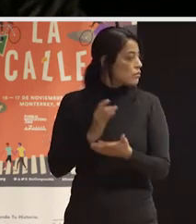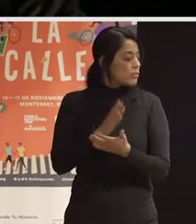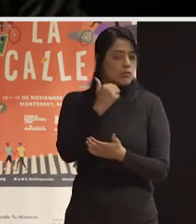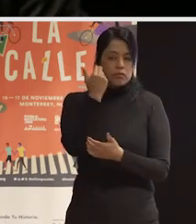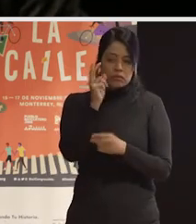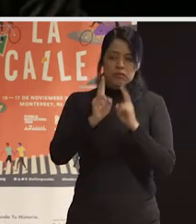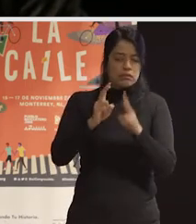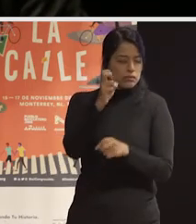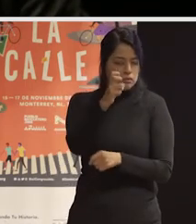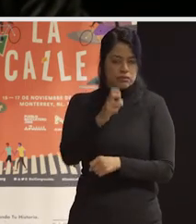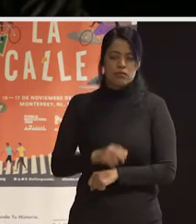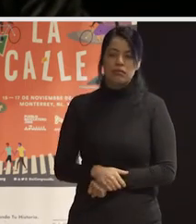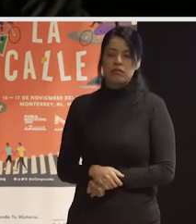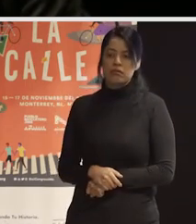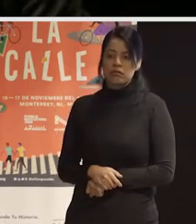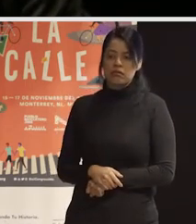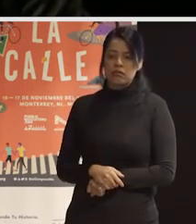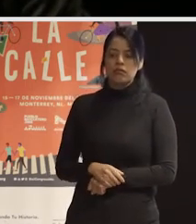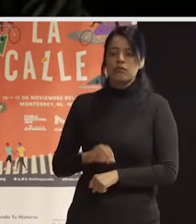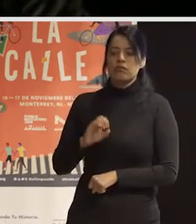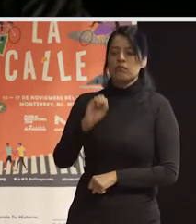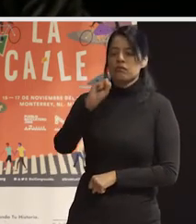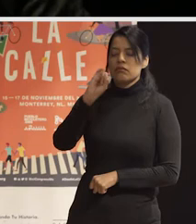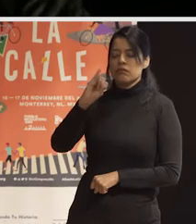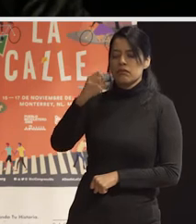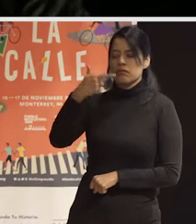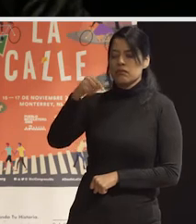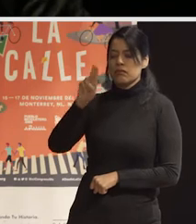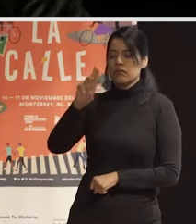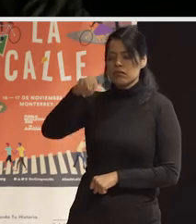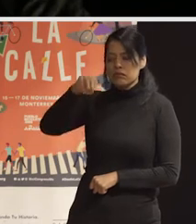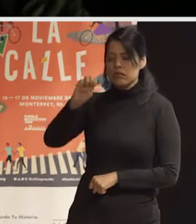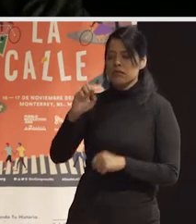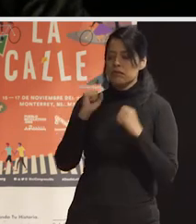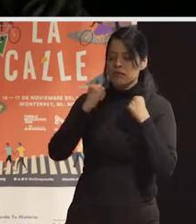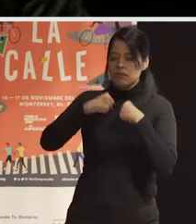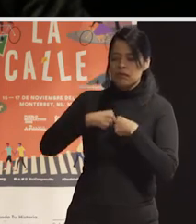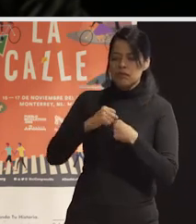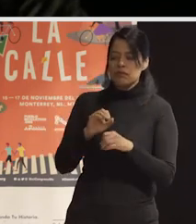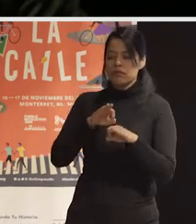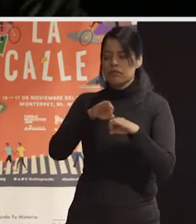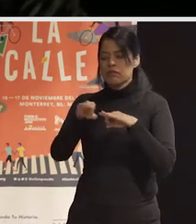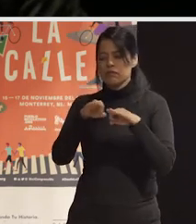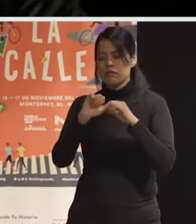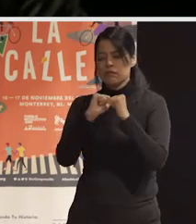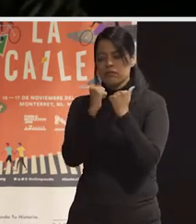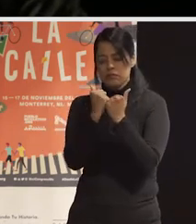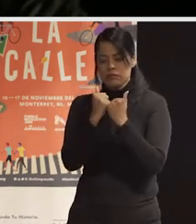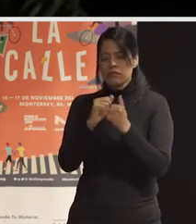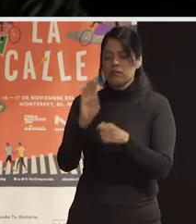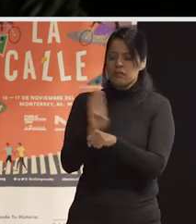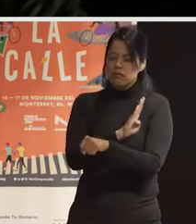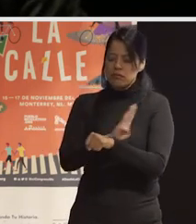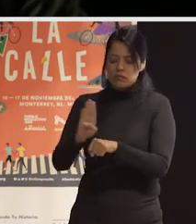compartir eso en sigua mejía es una organización que trabaja digamos que básicamente por el